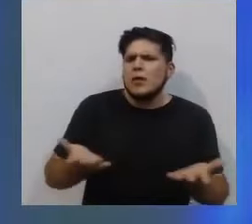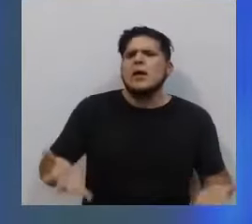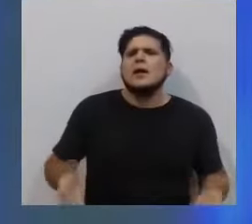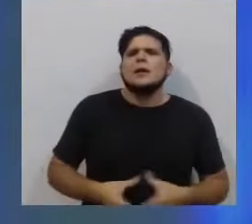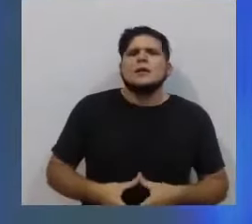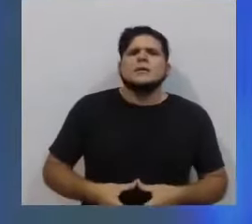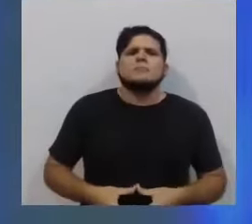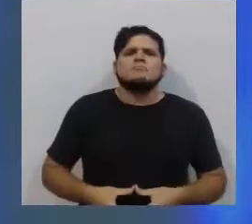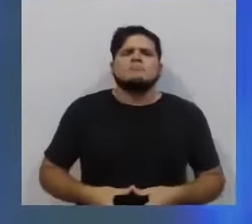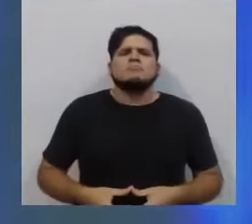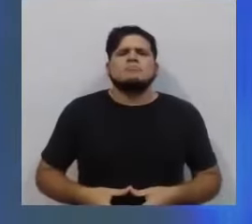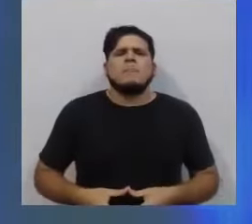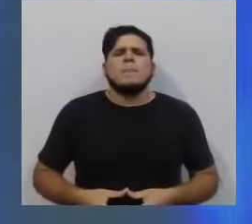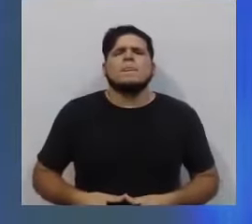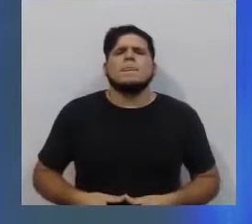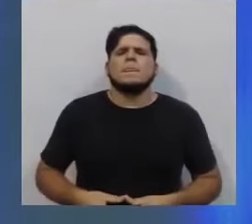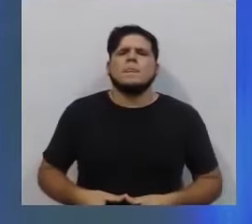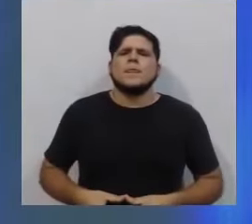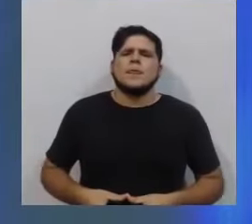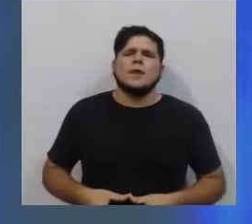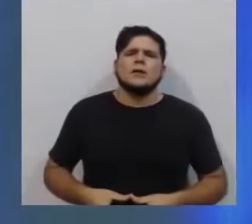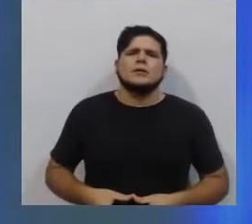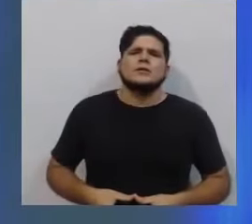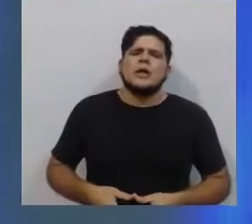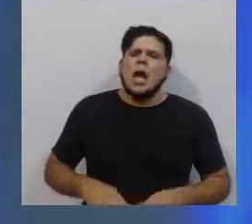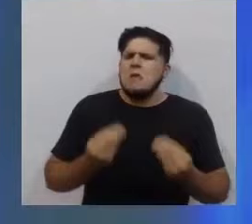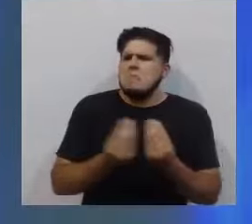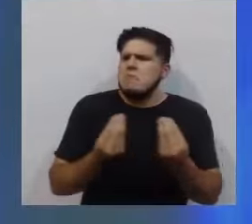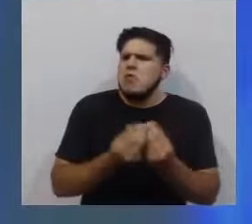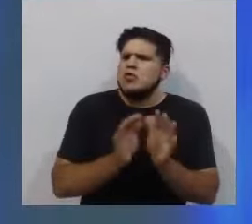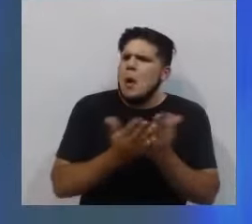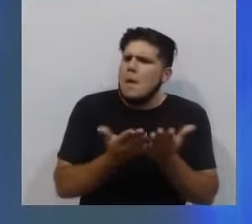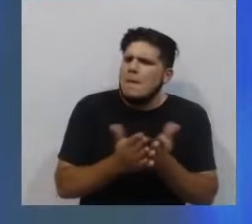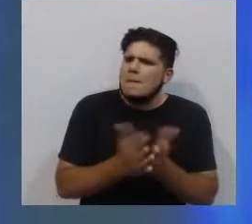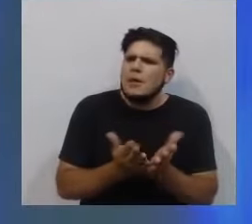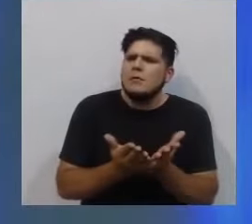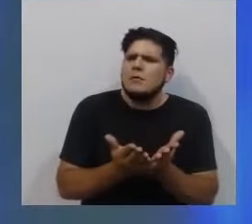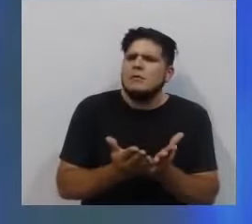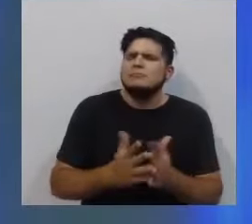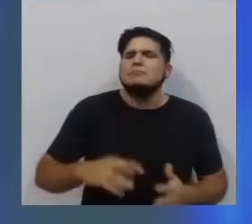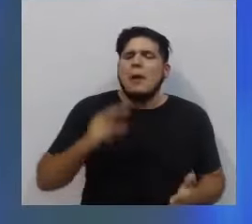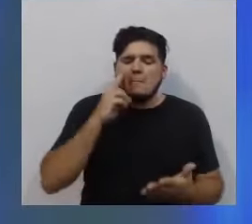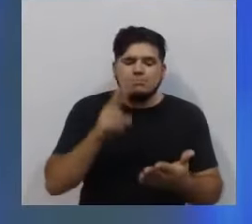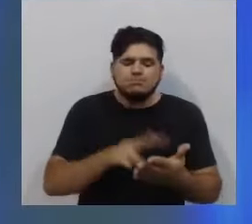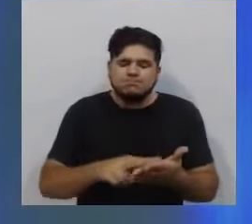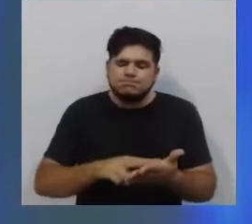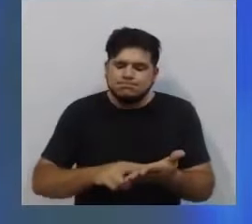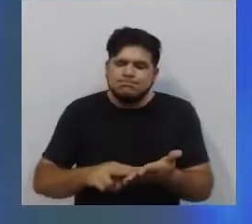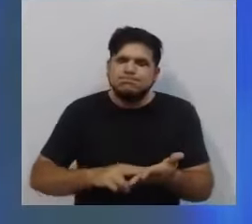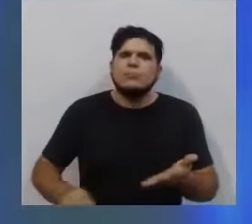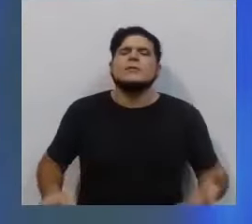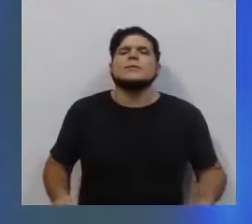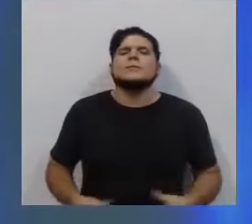o quiere estudiar el profeta isaías y diga voy a estudiar este libro y anoté capítulo 1